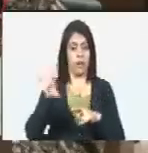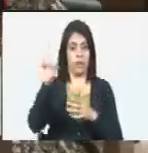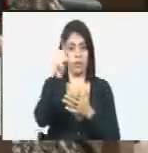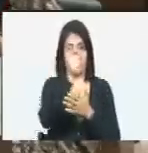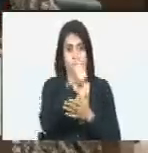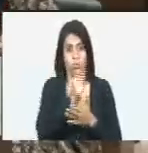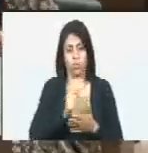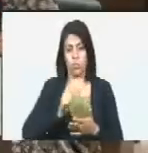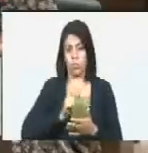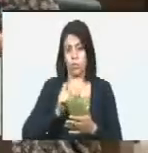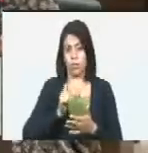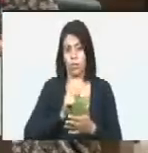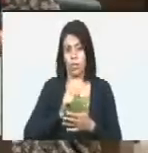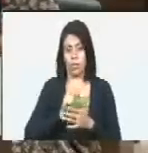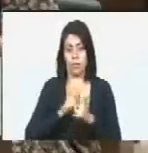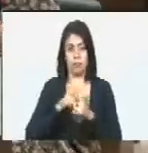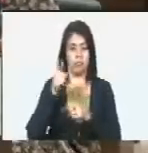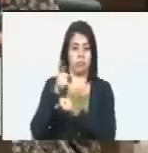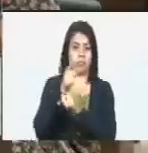laudo arbitral.